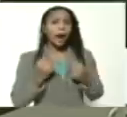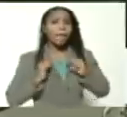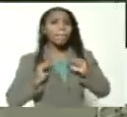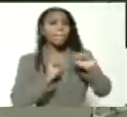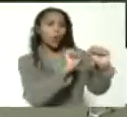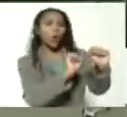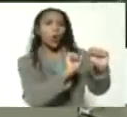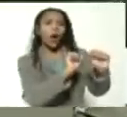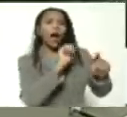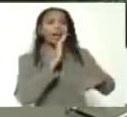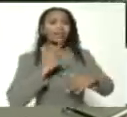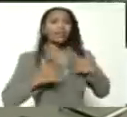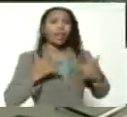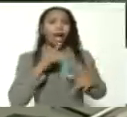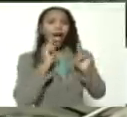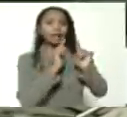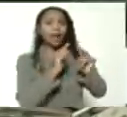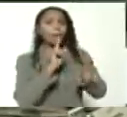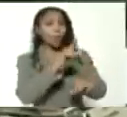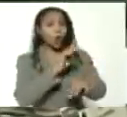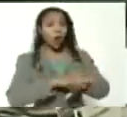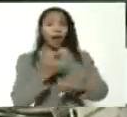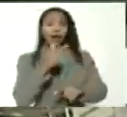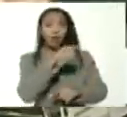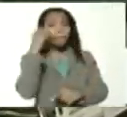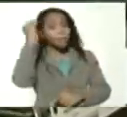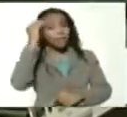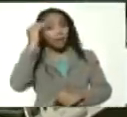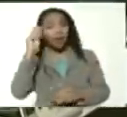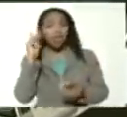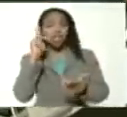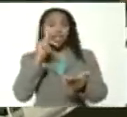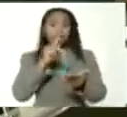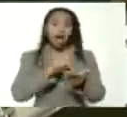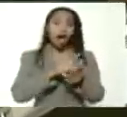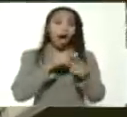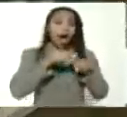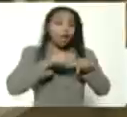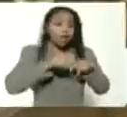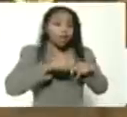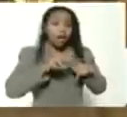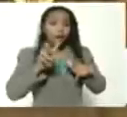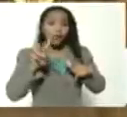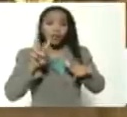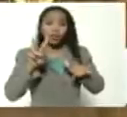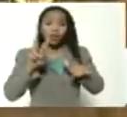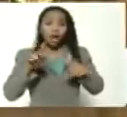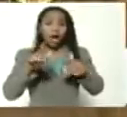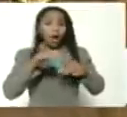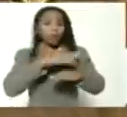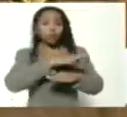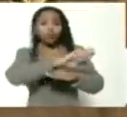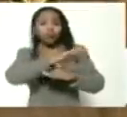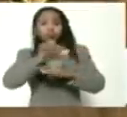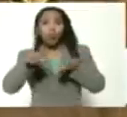como estos, porque ellos pensaban que llegando estos mercenarios a las costas